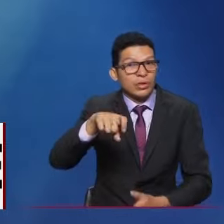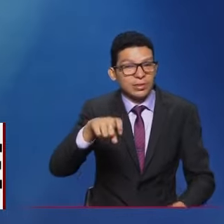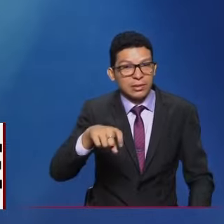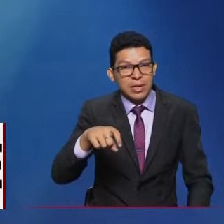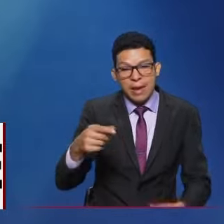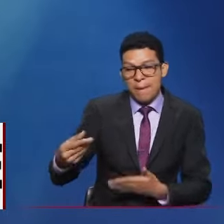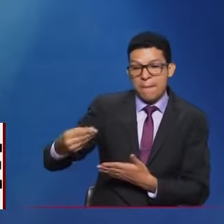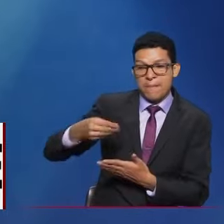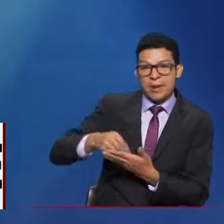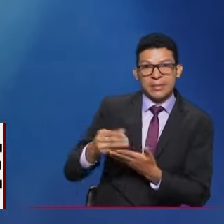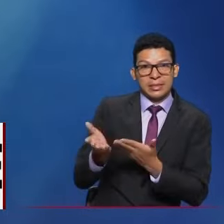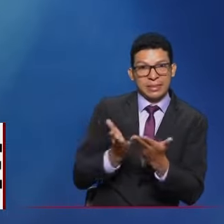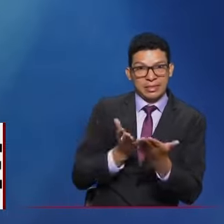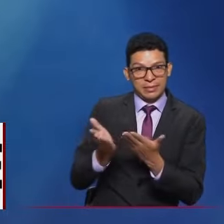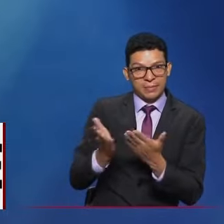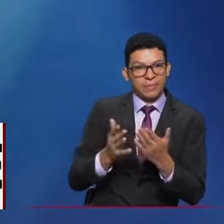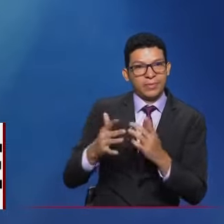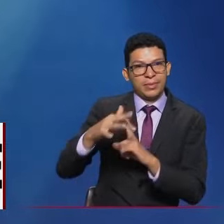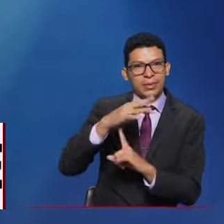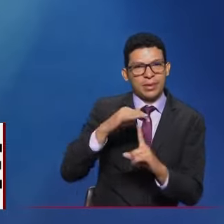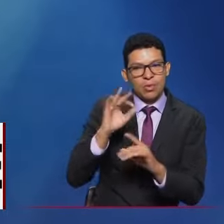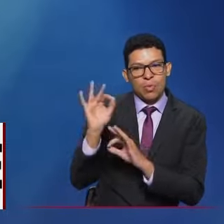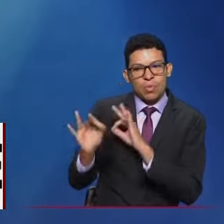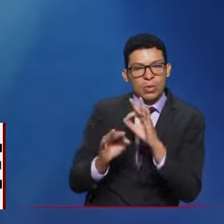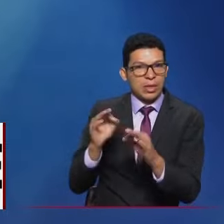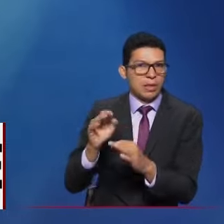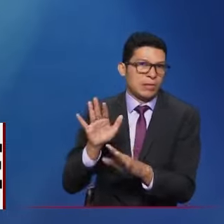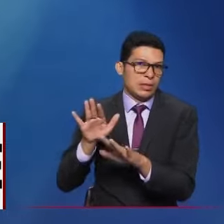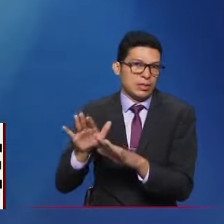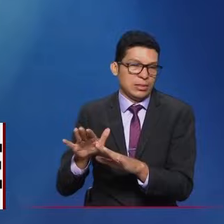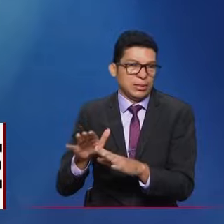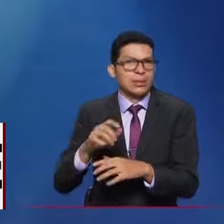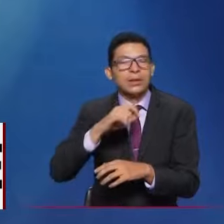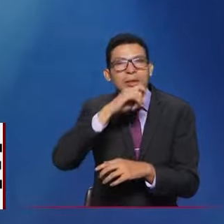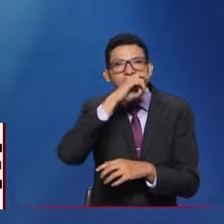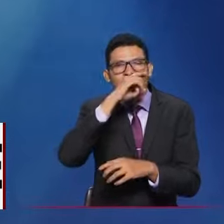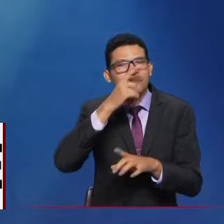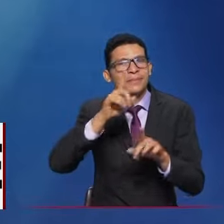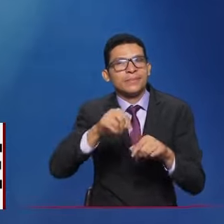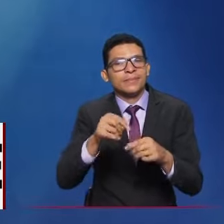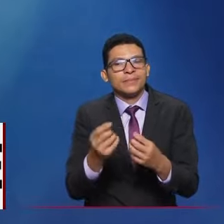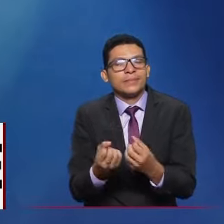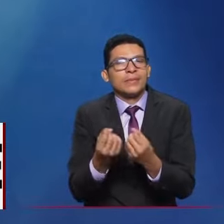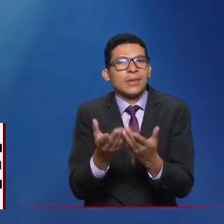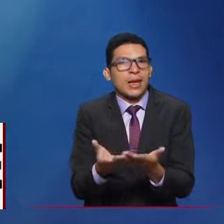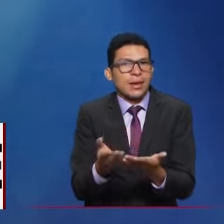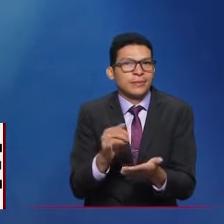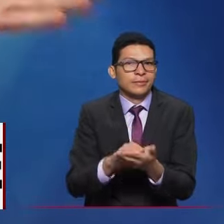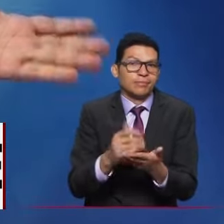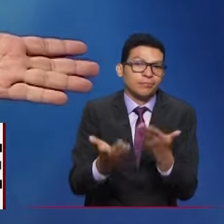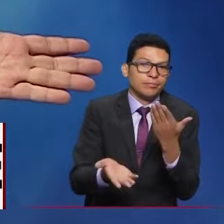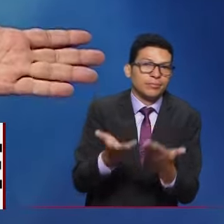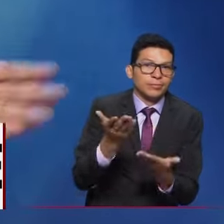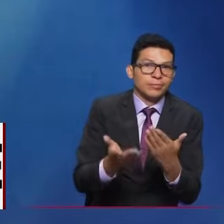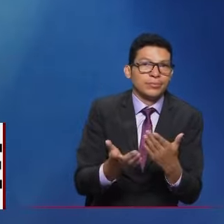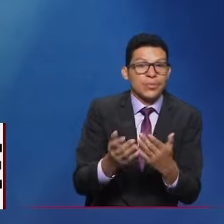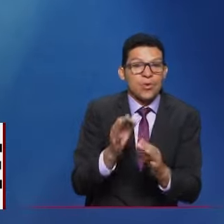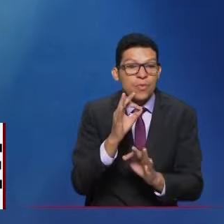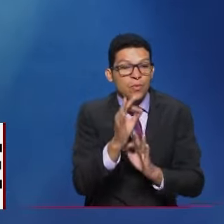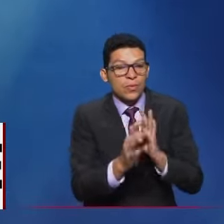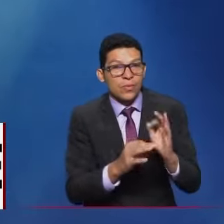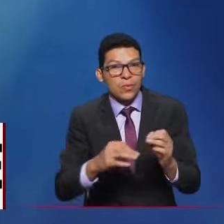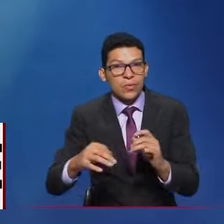por servicios ambientales, que es pagar por preservar y conservar un bosque, pero también hay que crear alternativas productivas, por ejemplo,